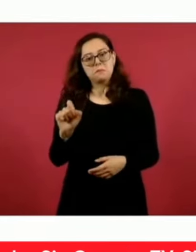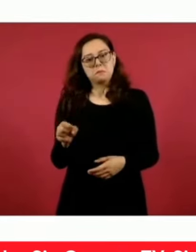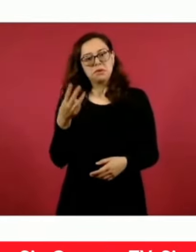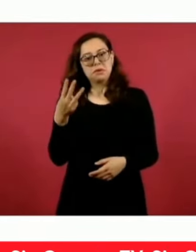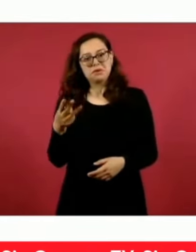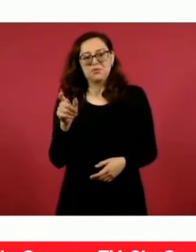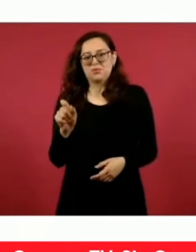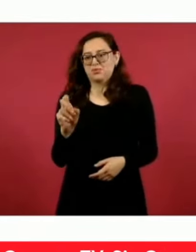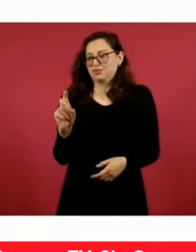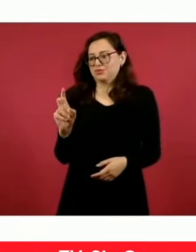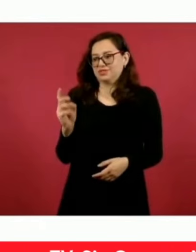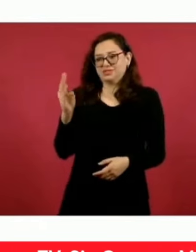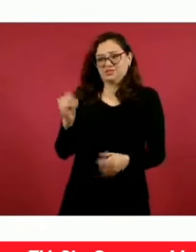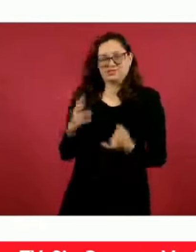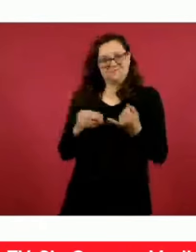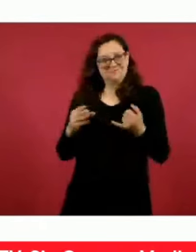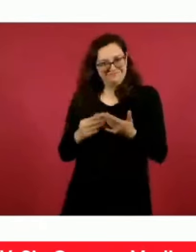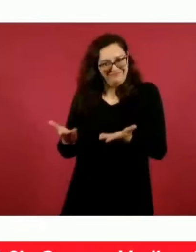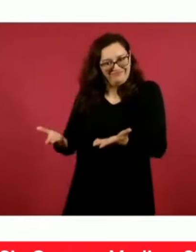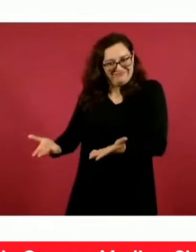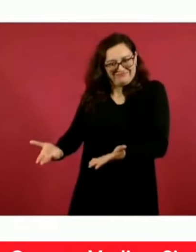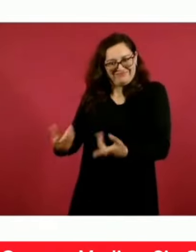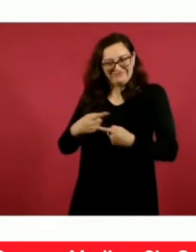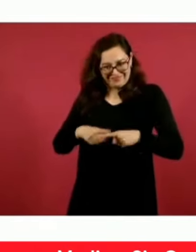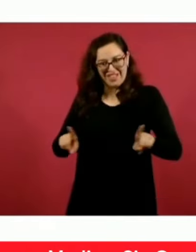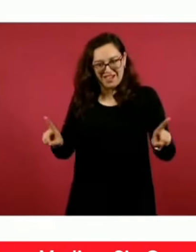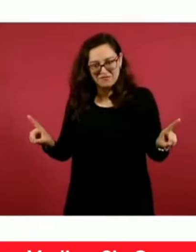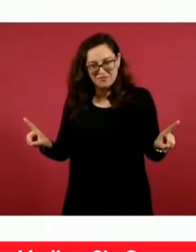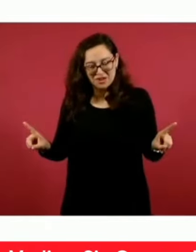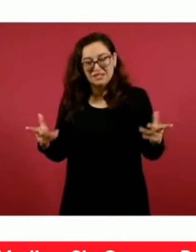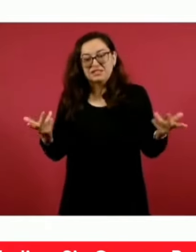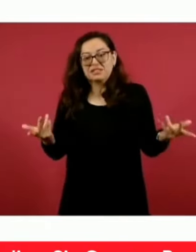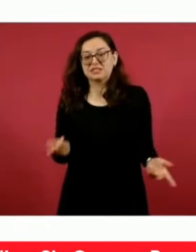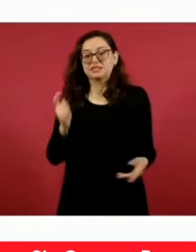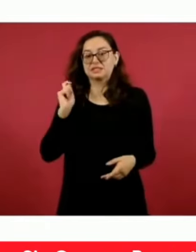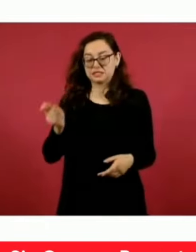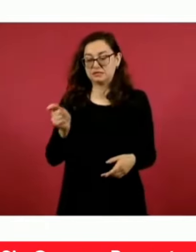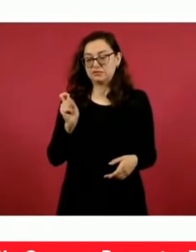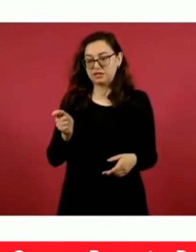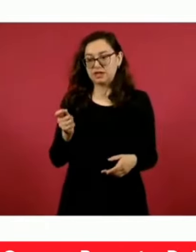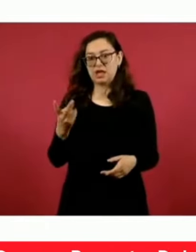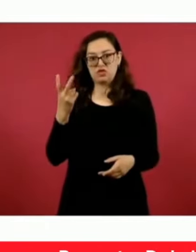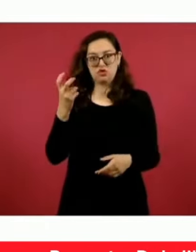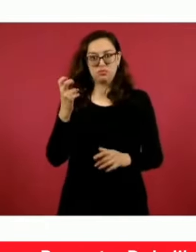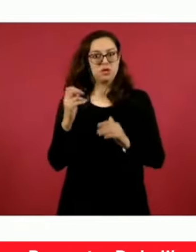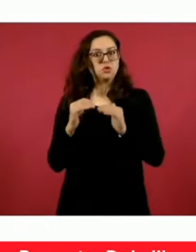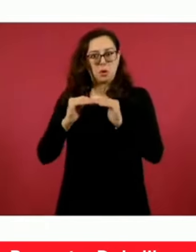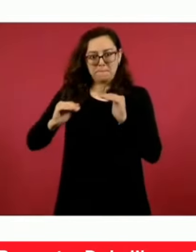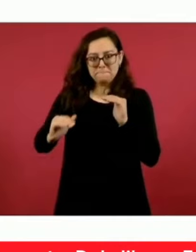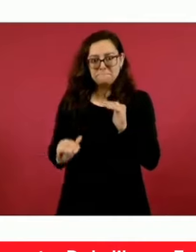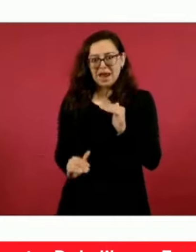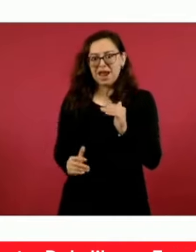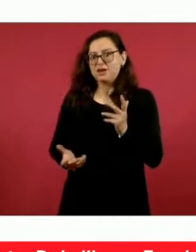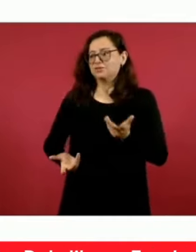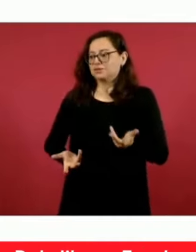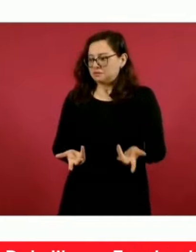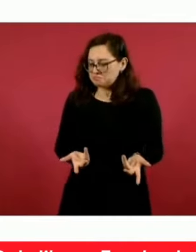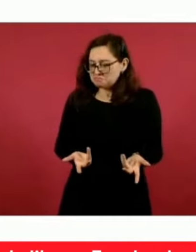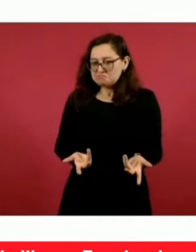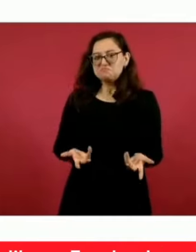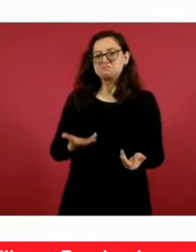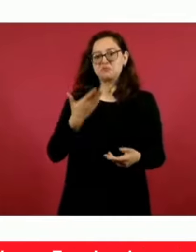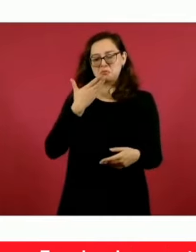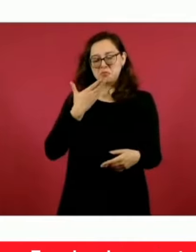solamente 23 pes con9 cavos poquito más de 2 pesos por debajo del promedio y además Tenemos